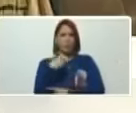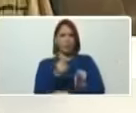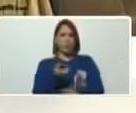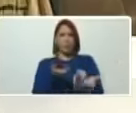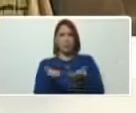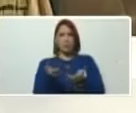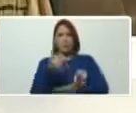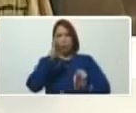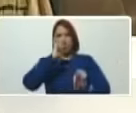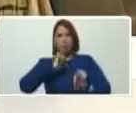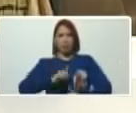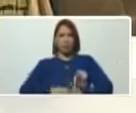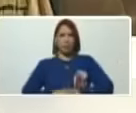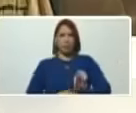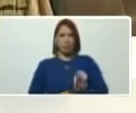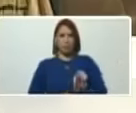agua.